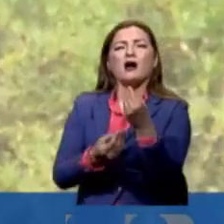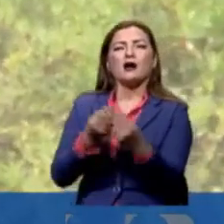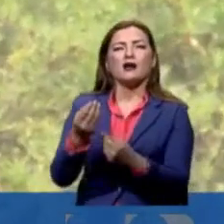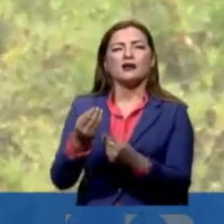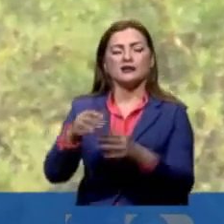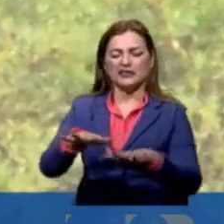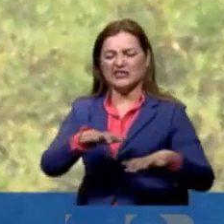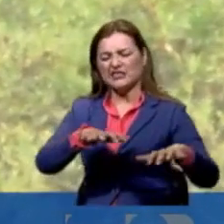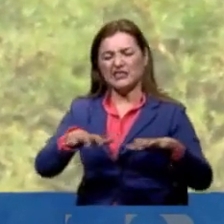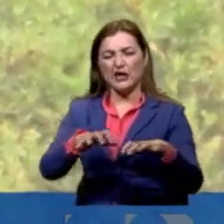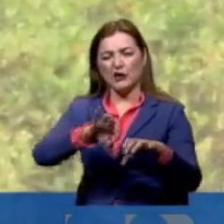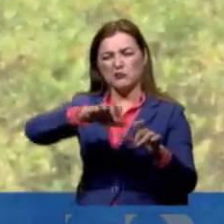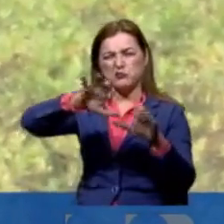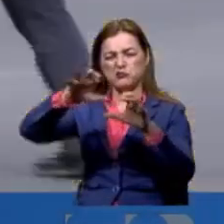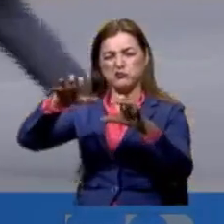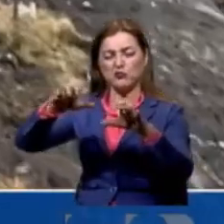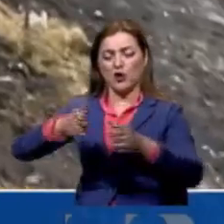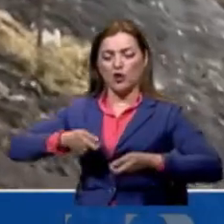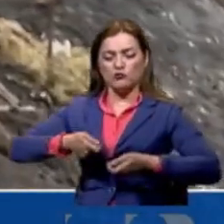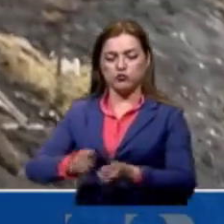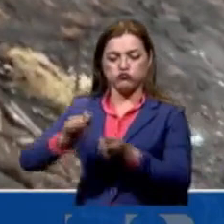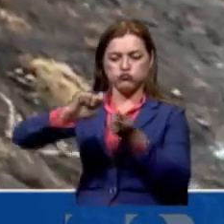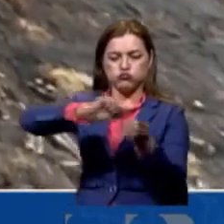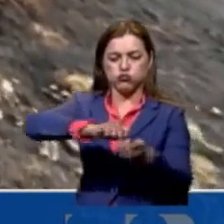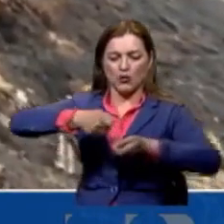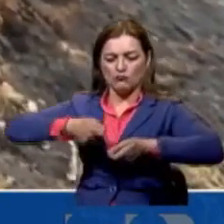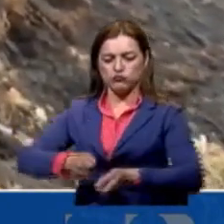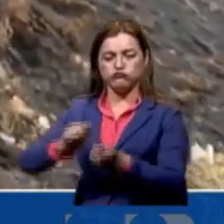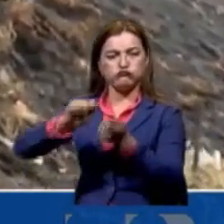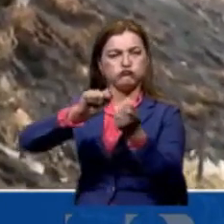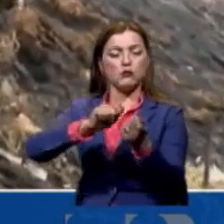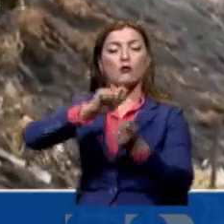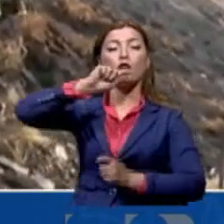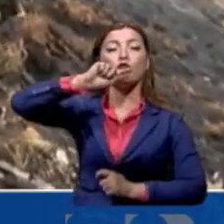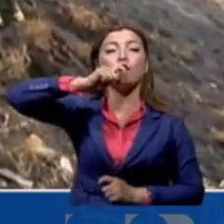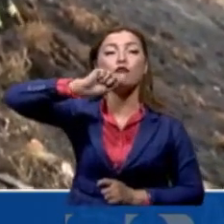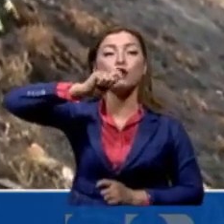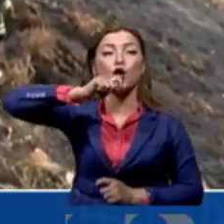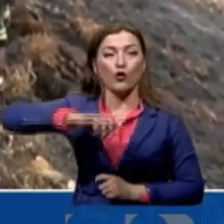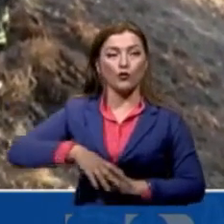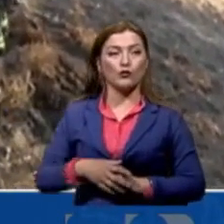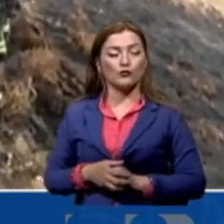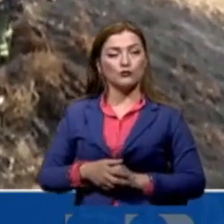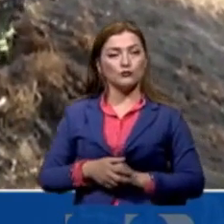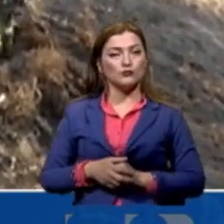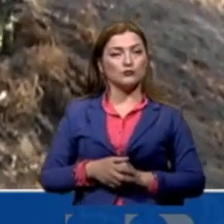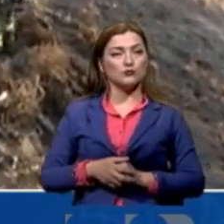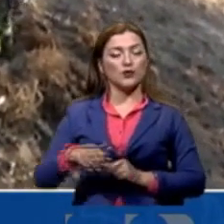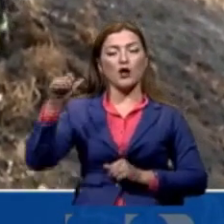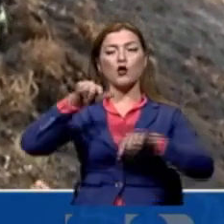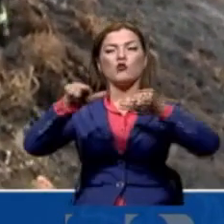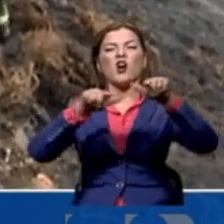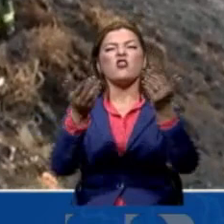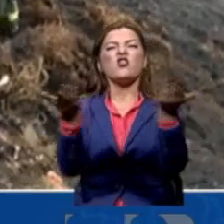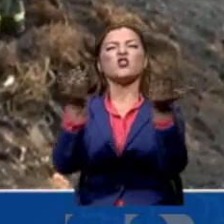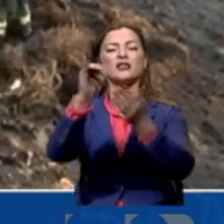de remoción para evitar que tengamos puntos calientes en el incendio que suscitó el día de ayer aquí en el sector de Lichimbía. Ok,